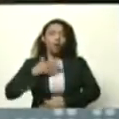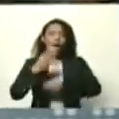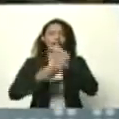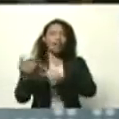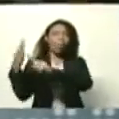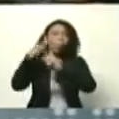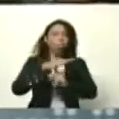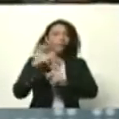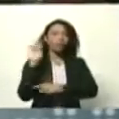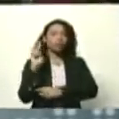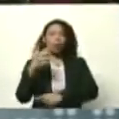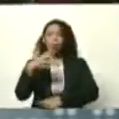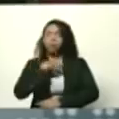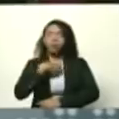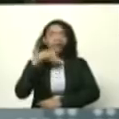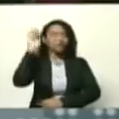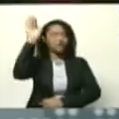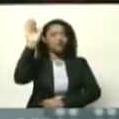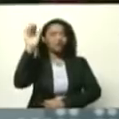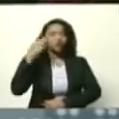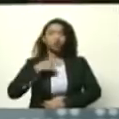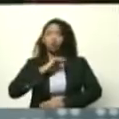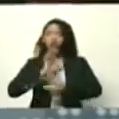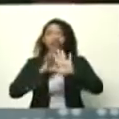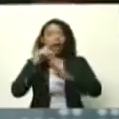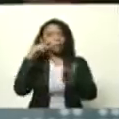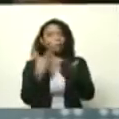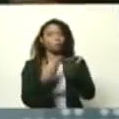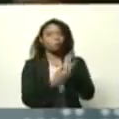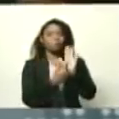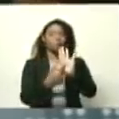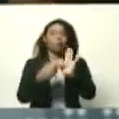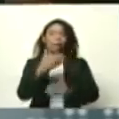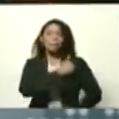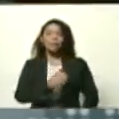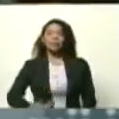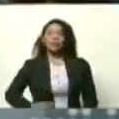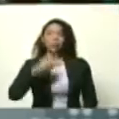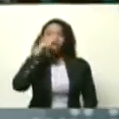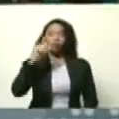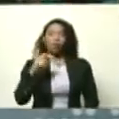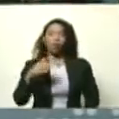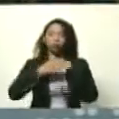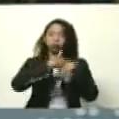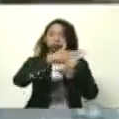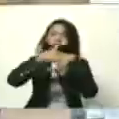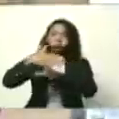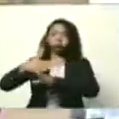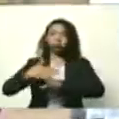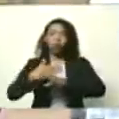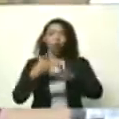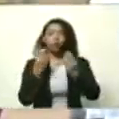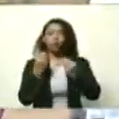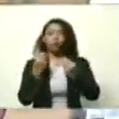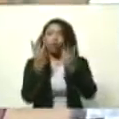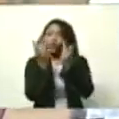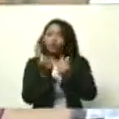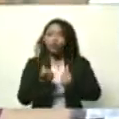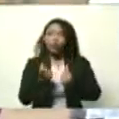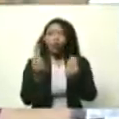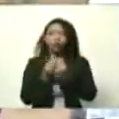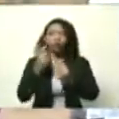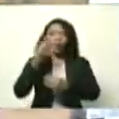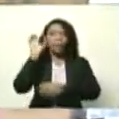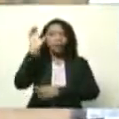ni podrán. Lo hemos visto. El presidente Nicolás Maduro ha compartido muchas cifras con el país,